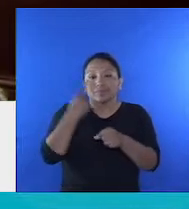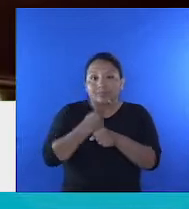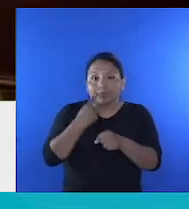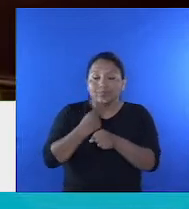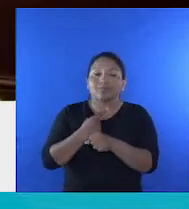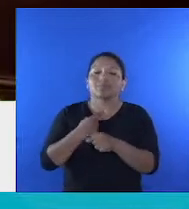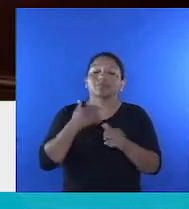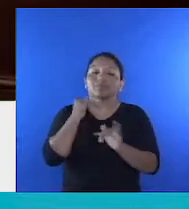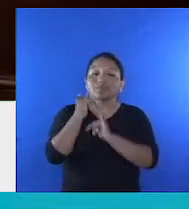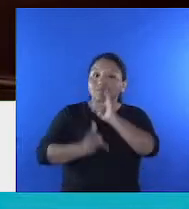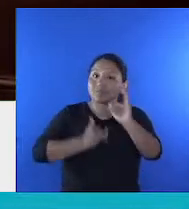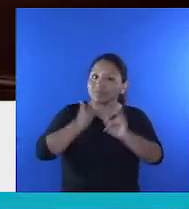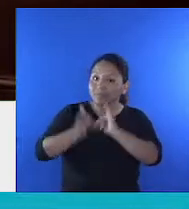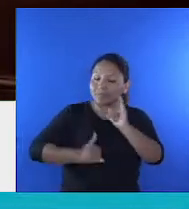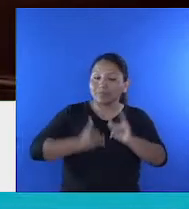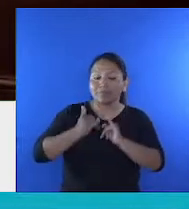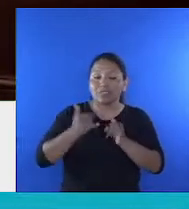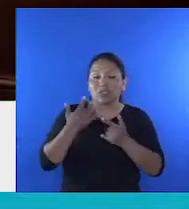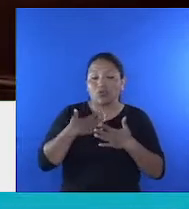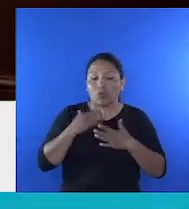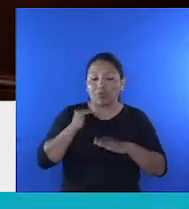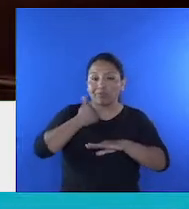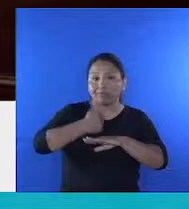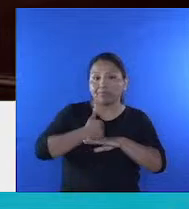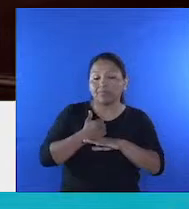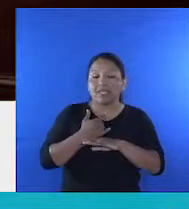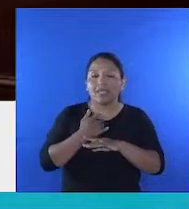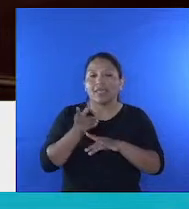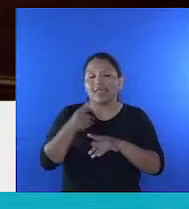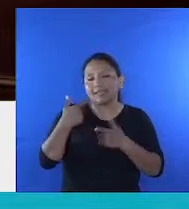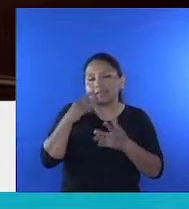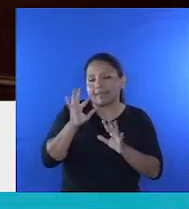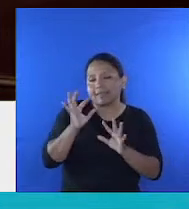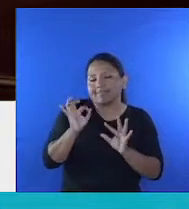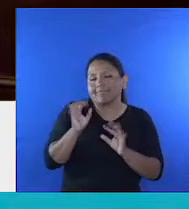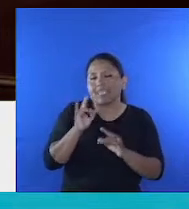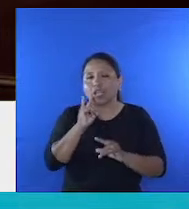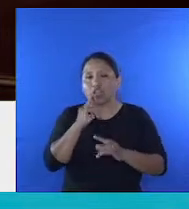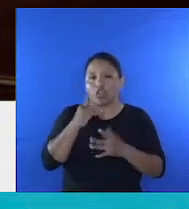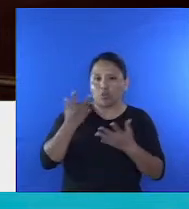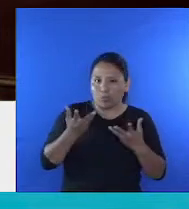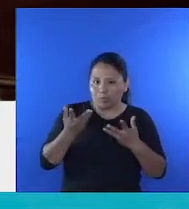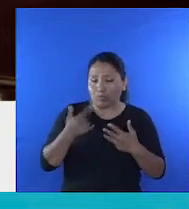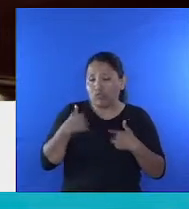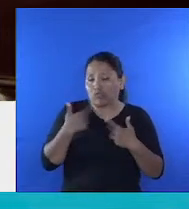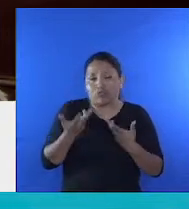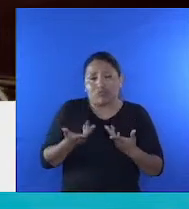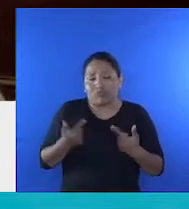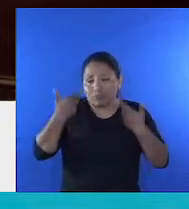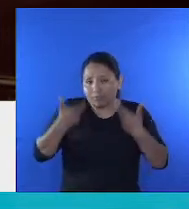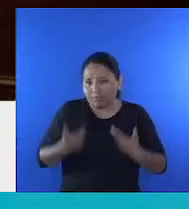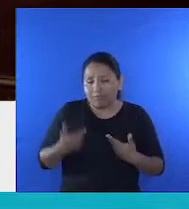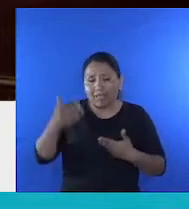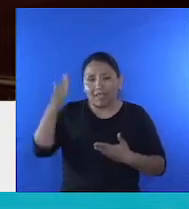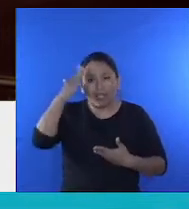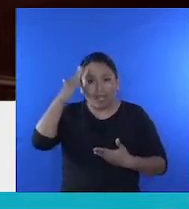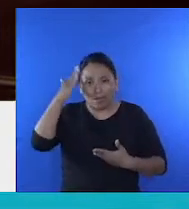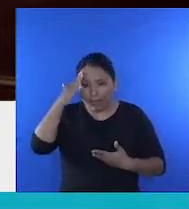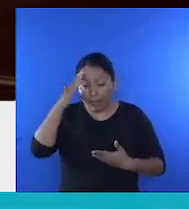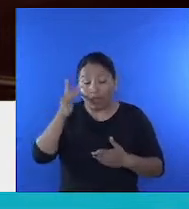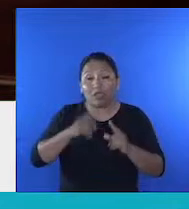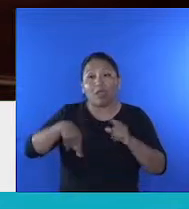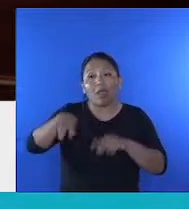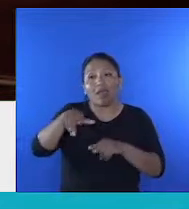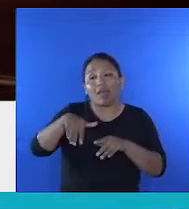la perspectiva desde la que hablo suele incomodar, porque me baso fundamentalmente en el ejercicio de la memoria, que